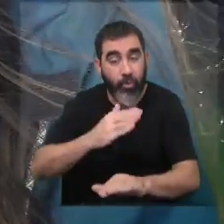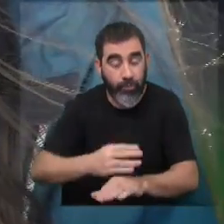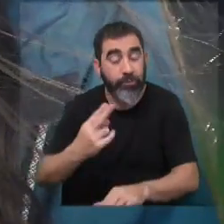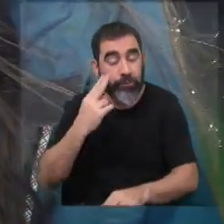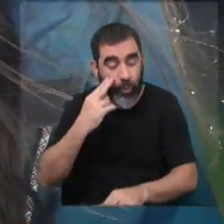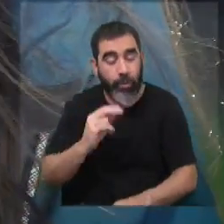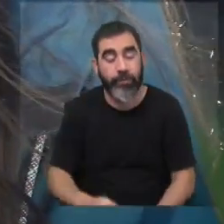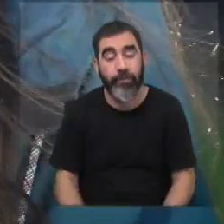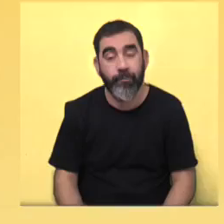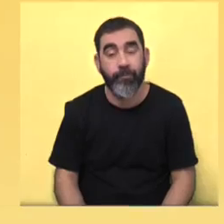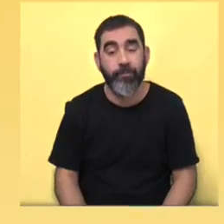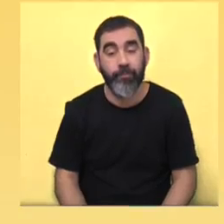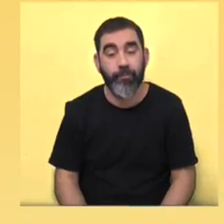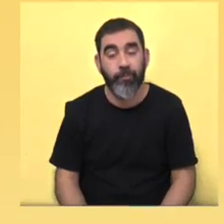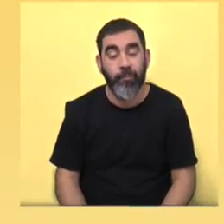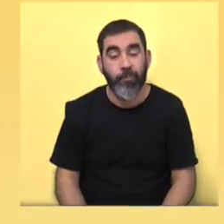problemas de salud.